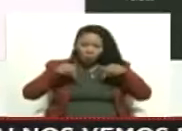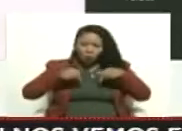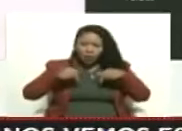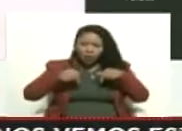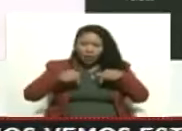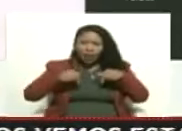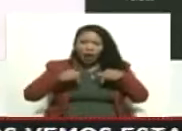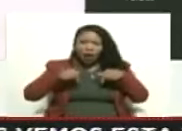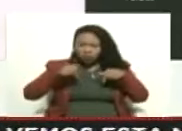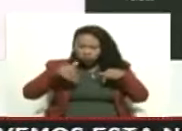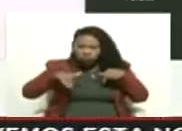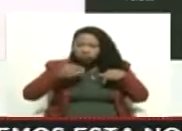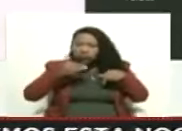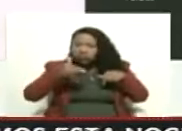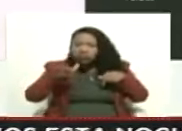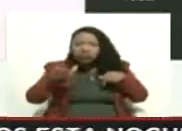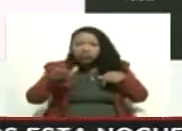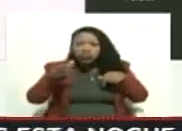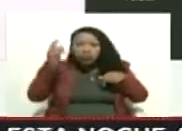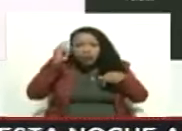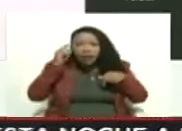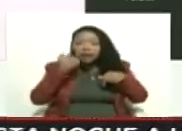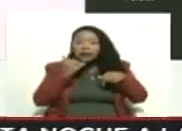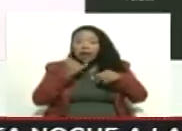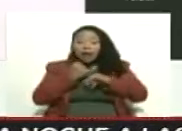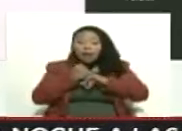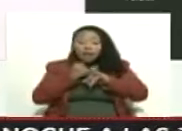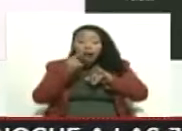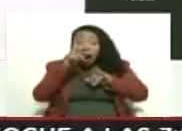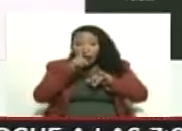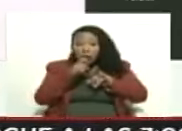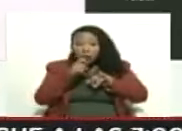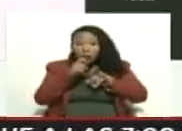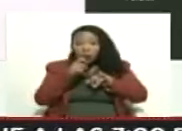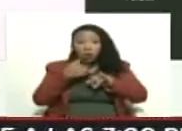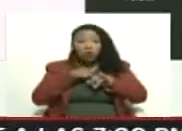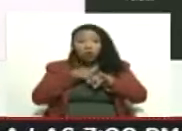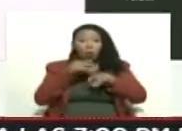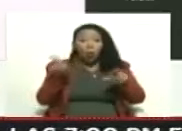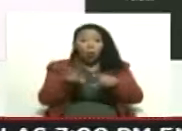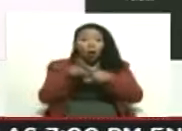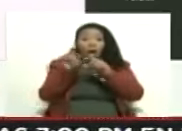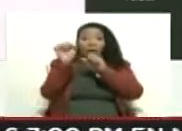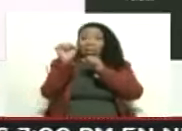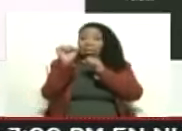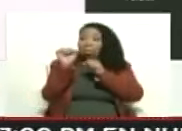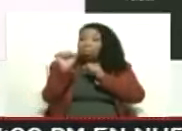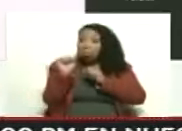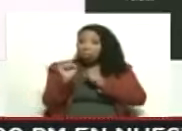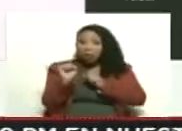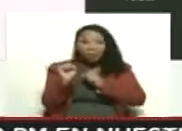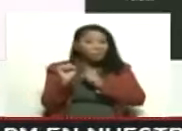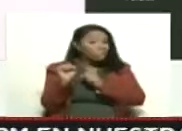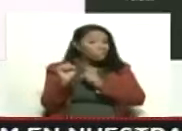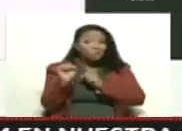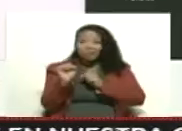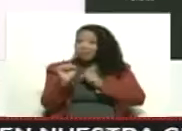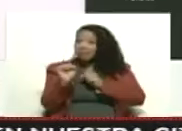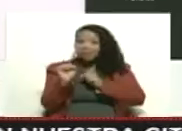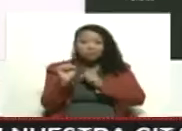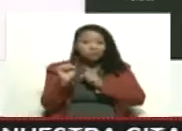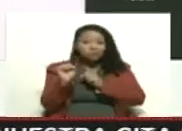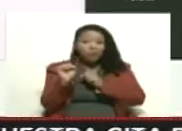año eh pero no bajemos la guardia no bajemos la guardia porque el enemigo